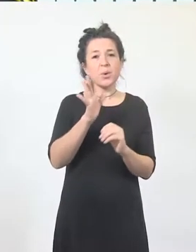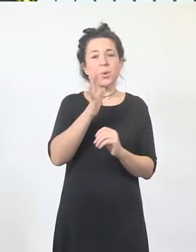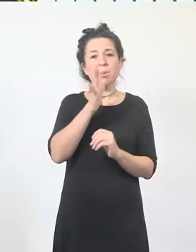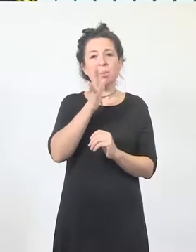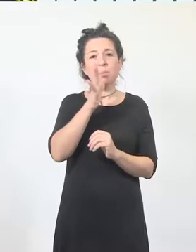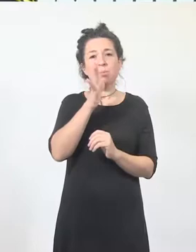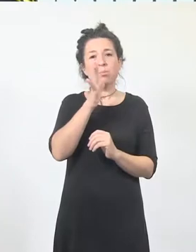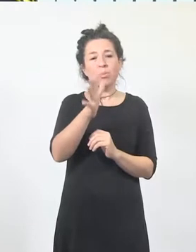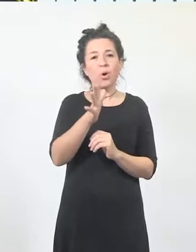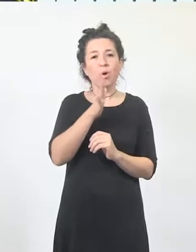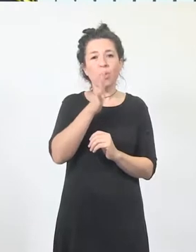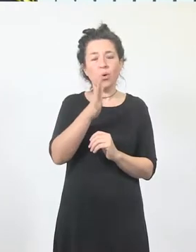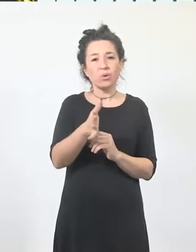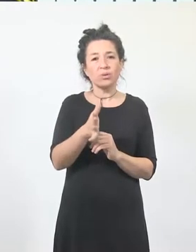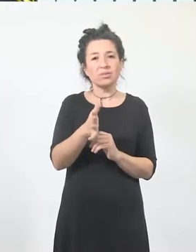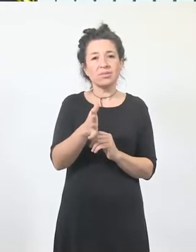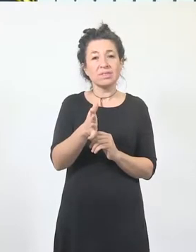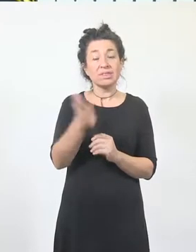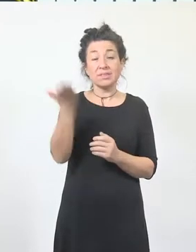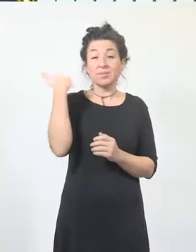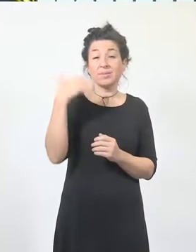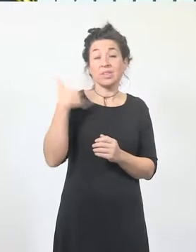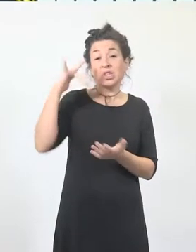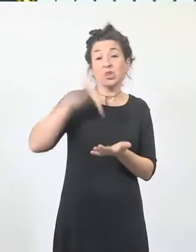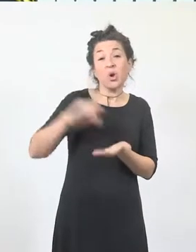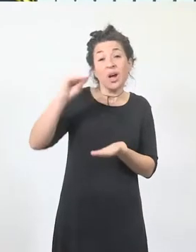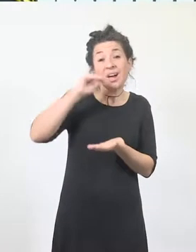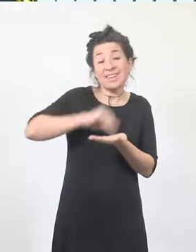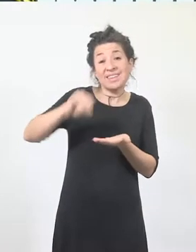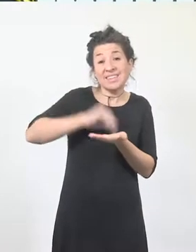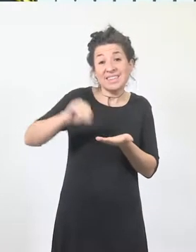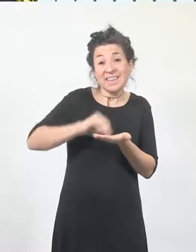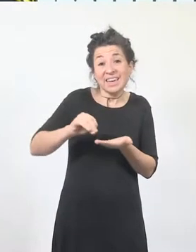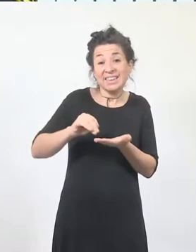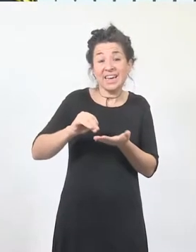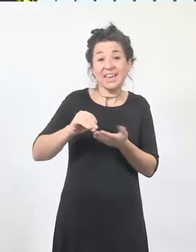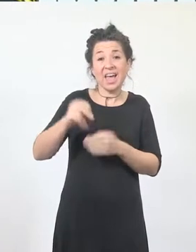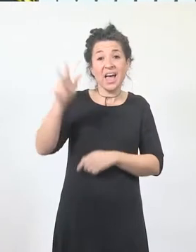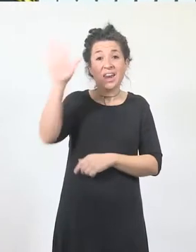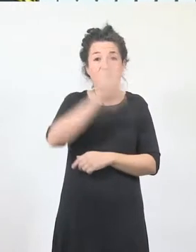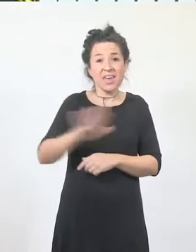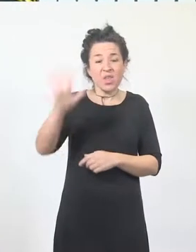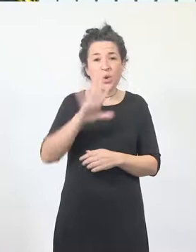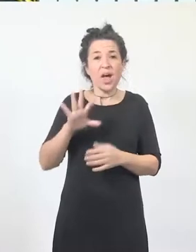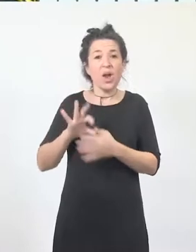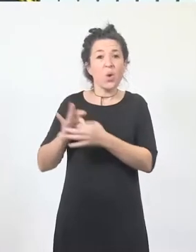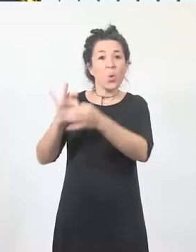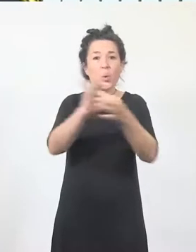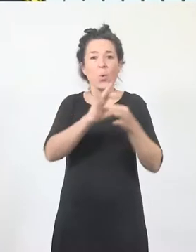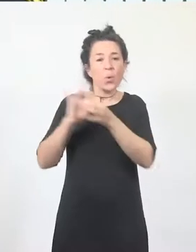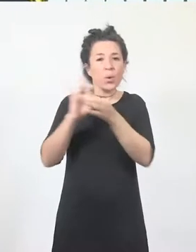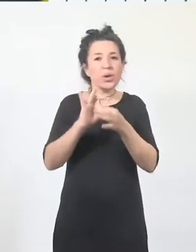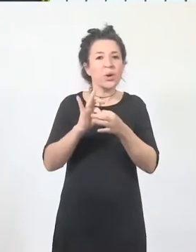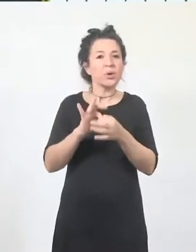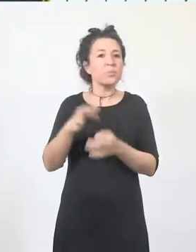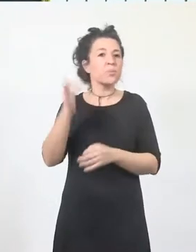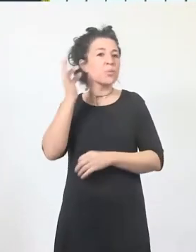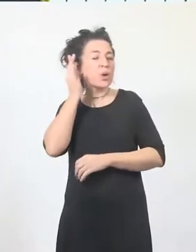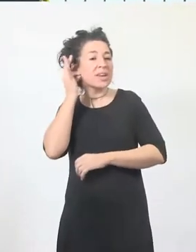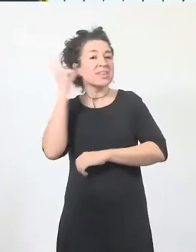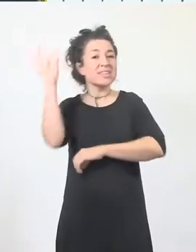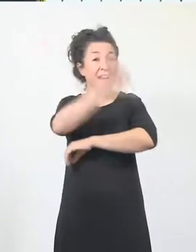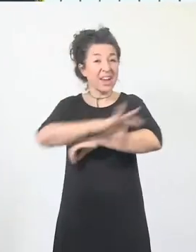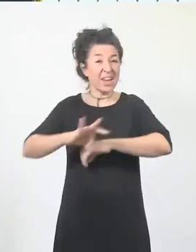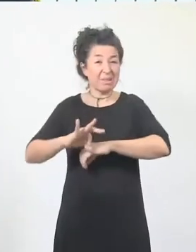que estando secretaria general de la Unión Nacional de Mujeres Saharauis durante 17 años,